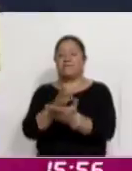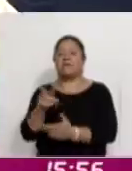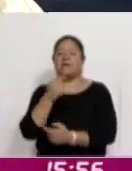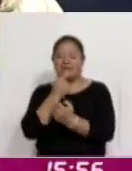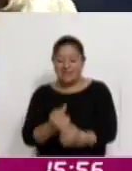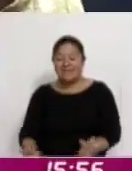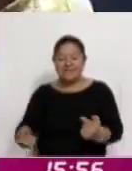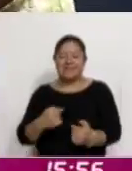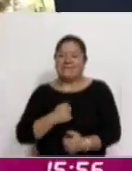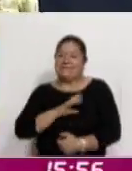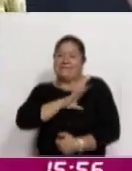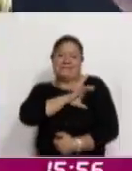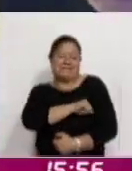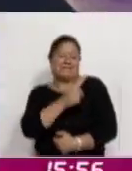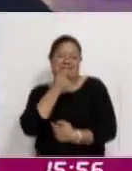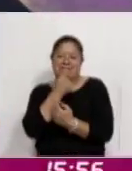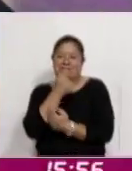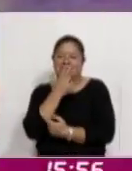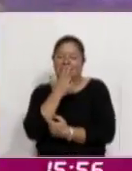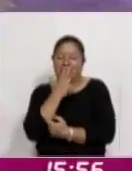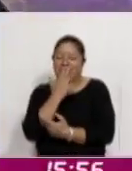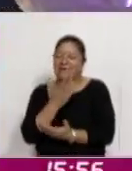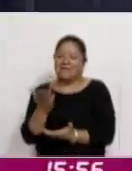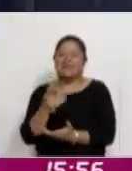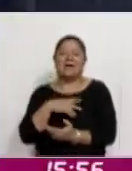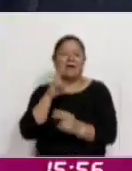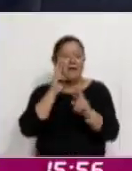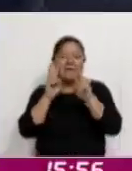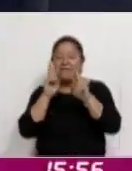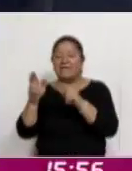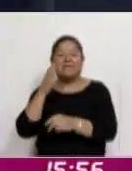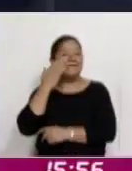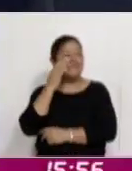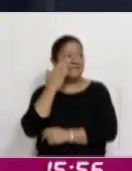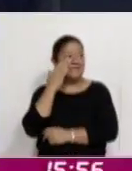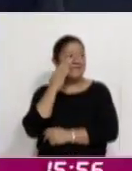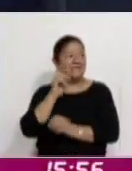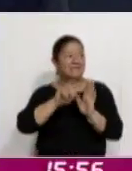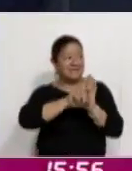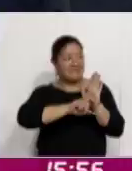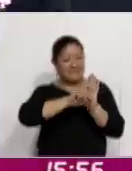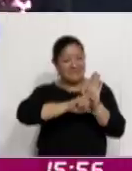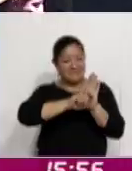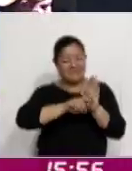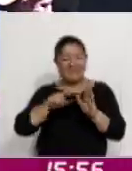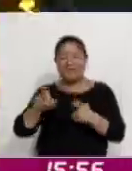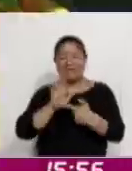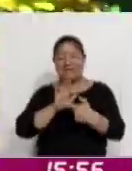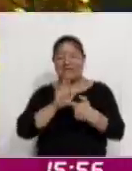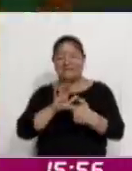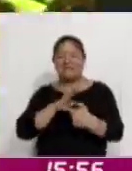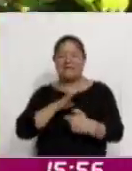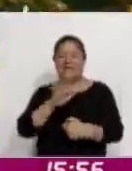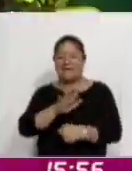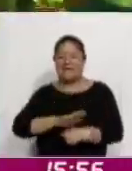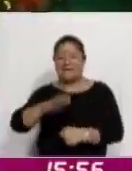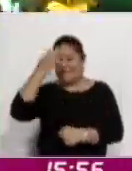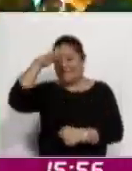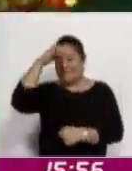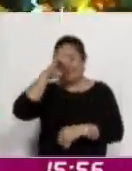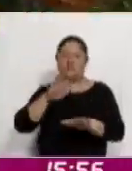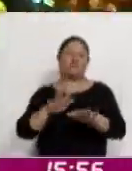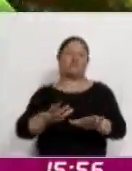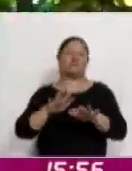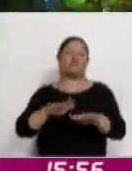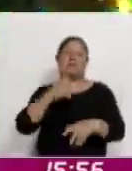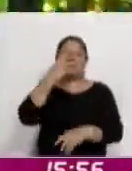fan de los personajes infantiles y sigue todas sus aventuras a través de Facebook e Instagram, por lo que la presentación se convirtió en una experiencia